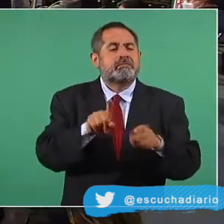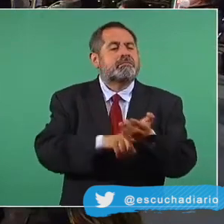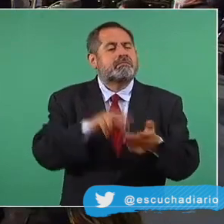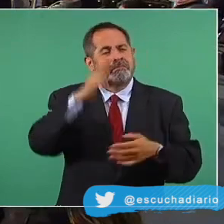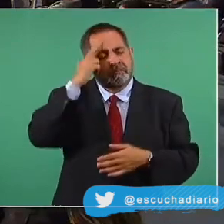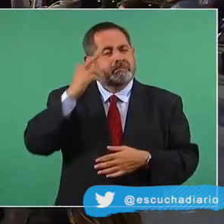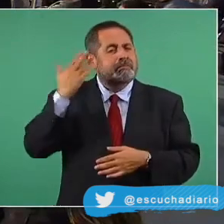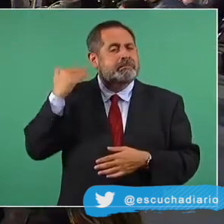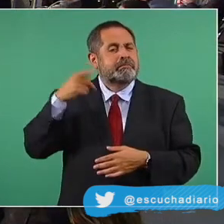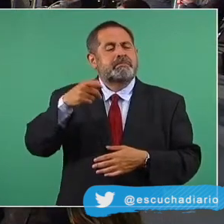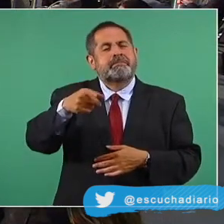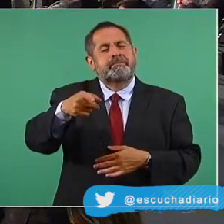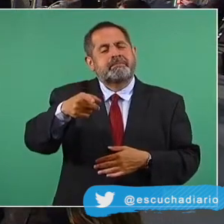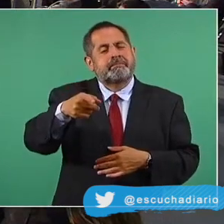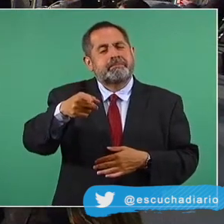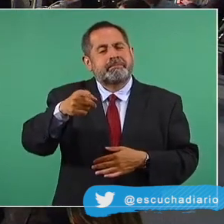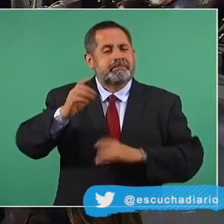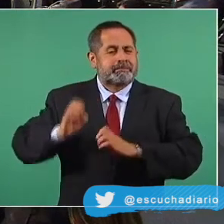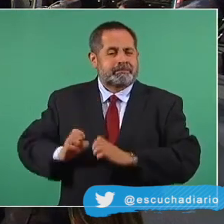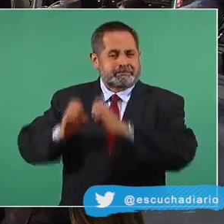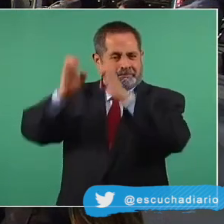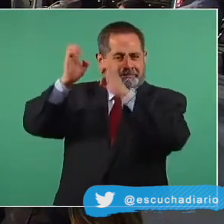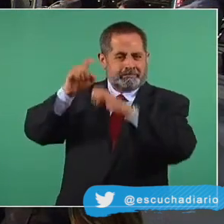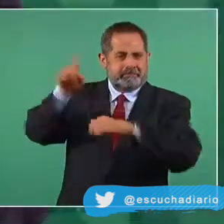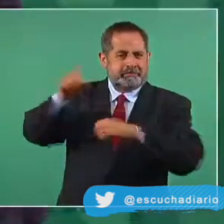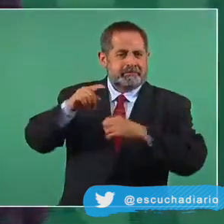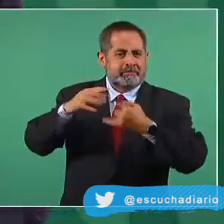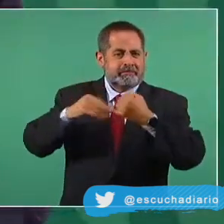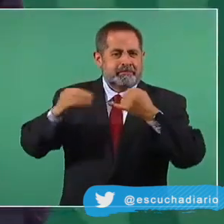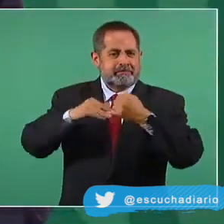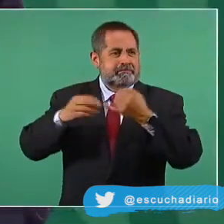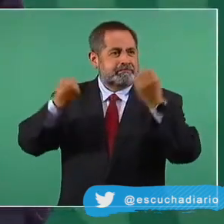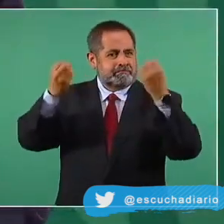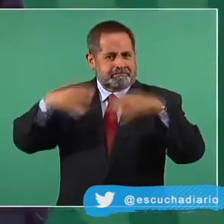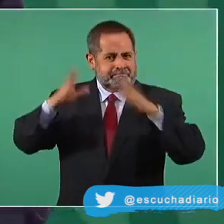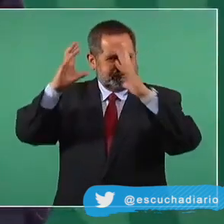que se cayó el edificio en Florida.